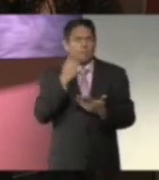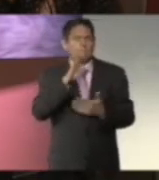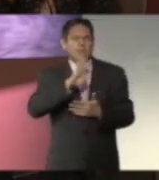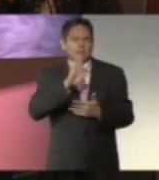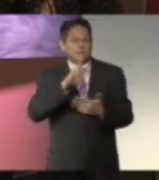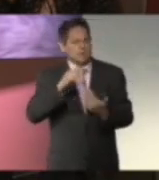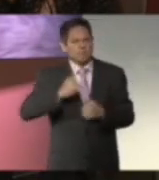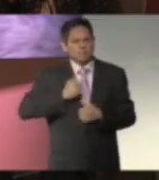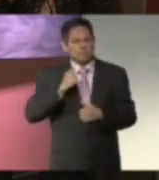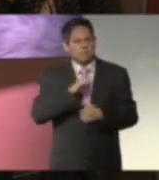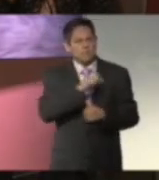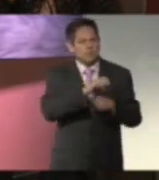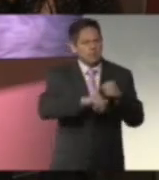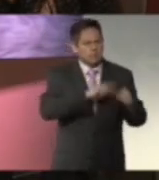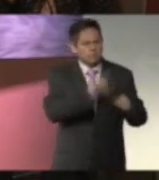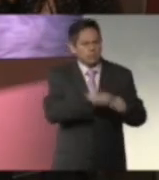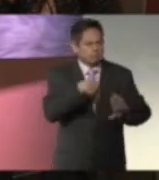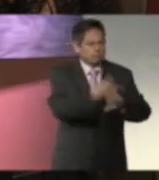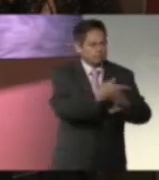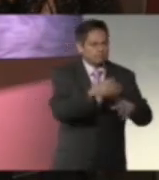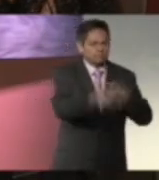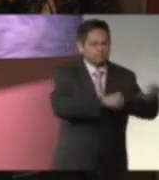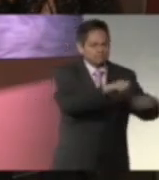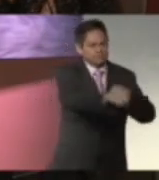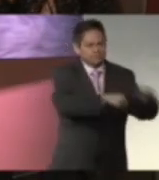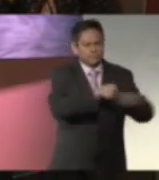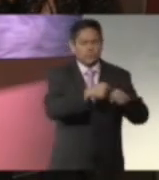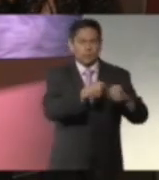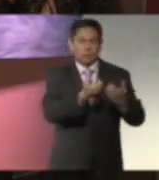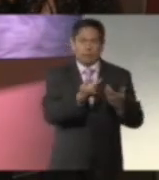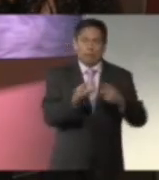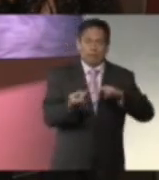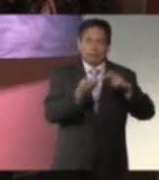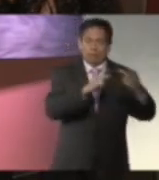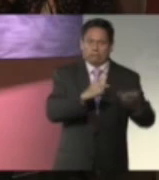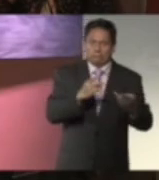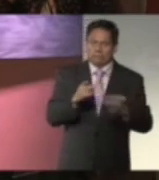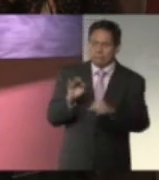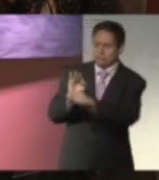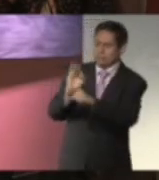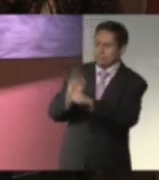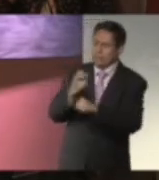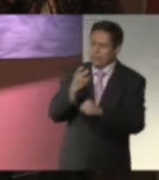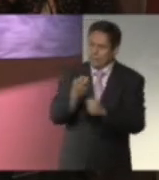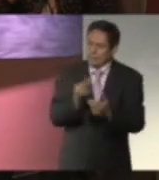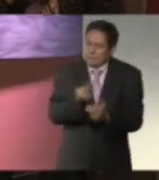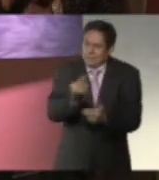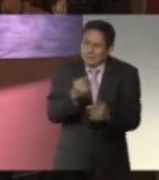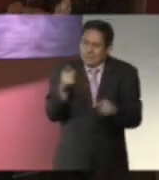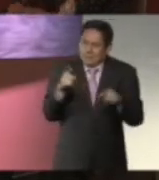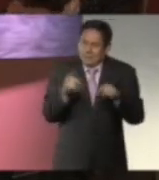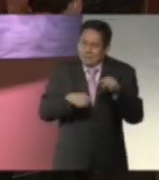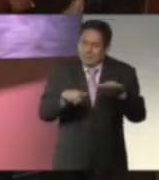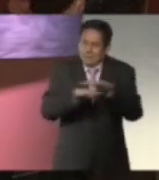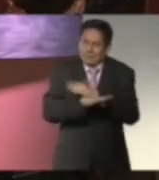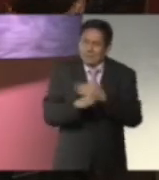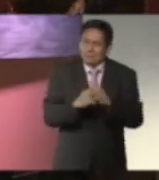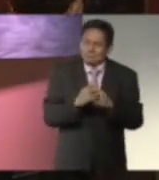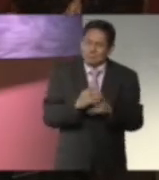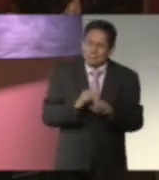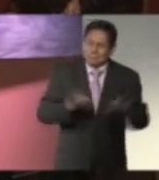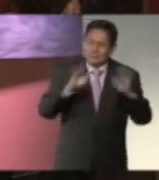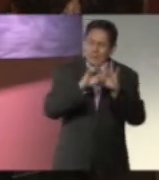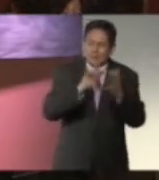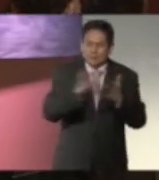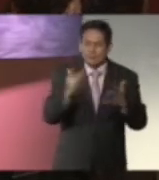de un derecho de protección es importantísimo. Muchas gracias. Dos preguntas más, por